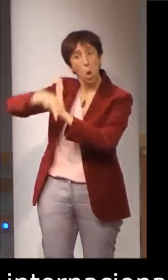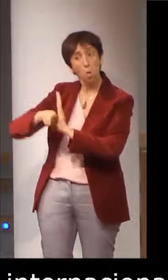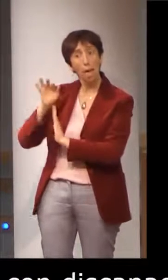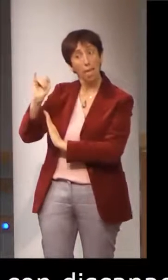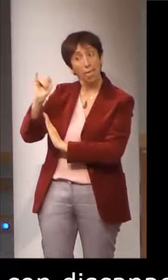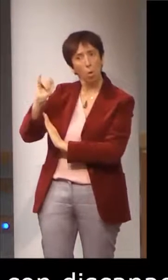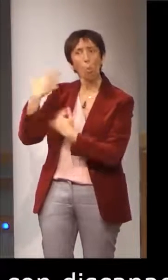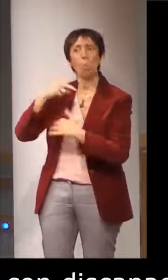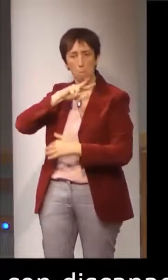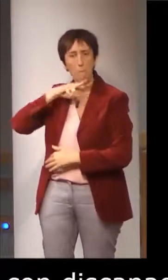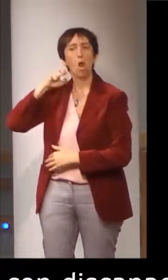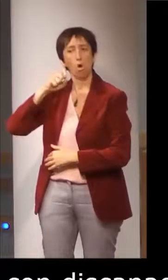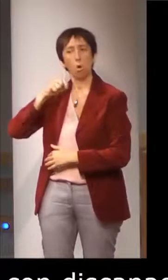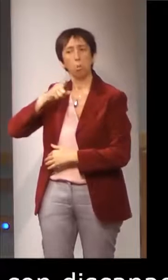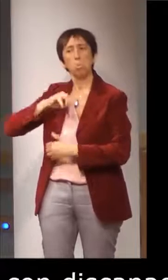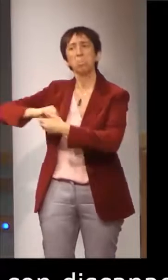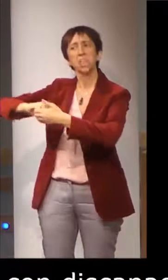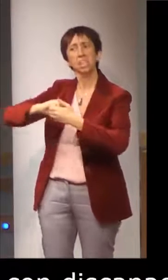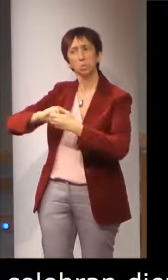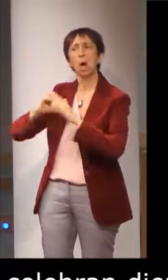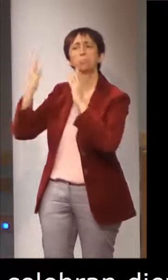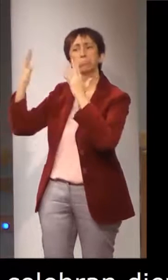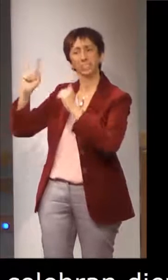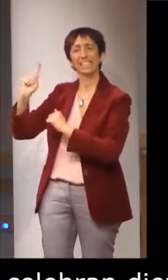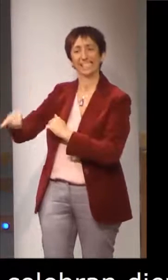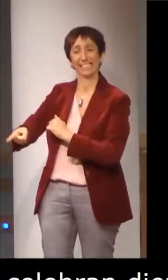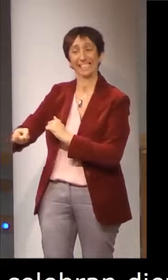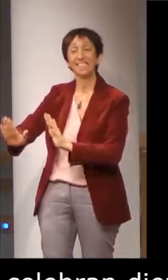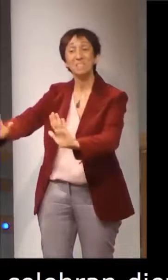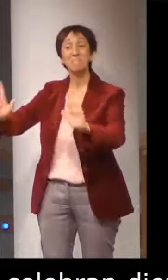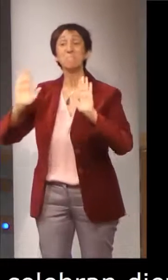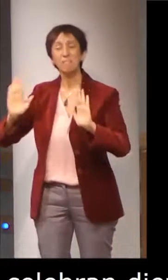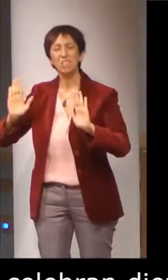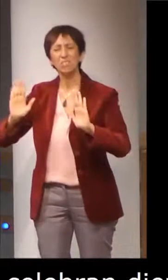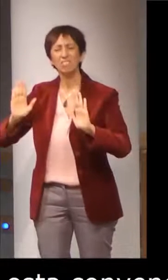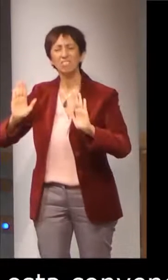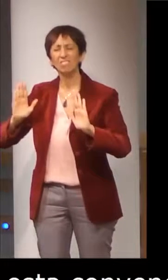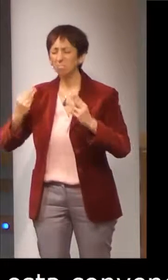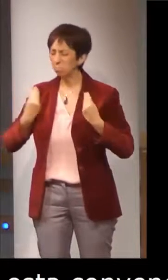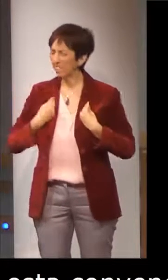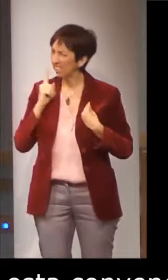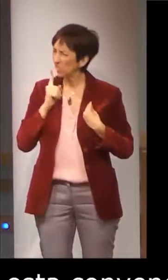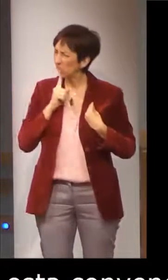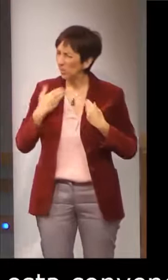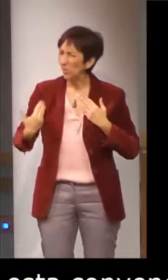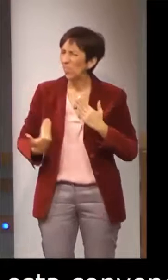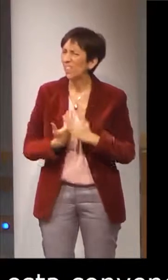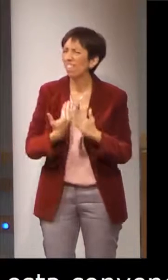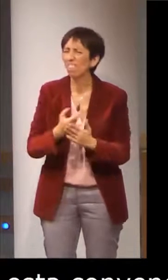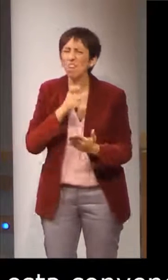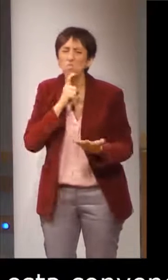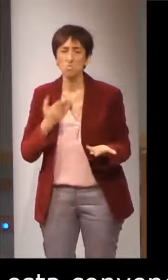la declaración de esta convención por parte de la ONU. Entendemos que es un valor y desde la CNSE aplaudimos estos avances normativos,